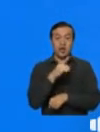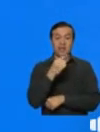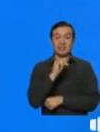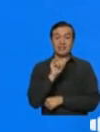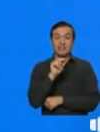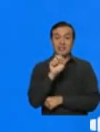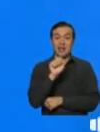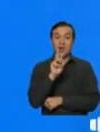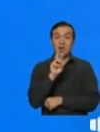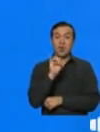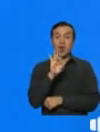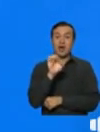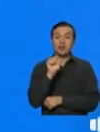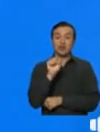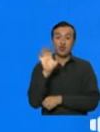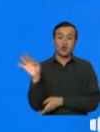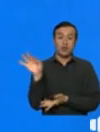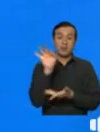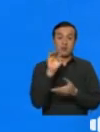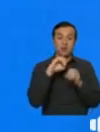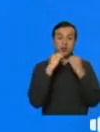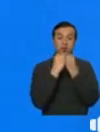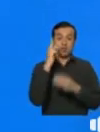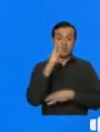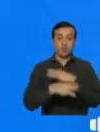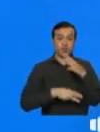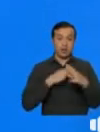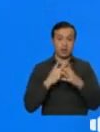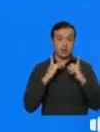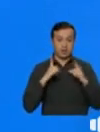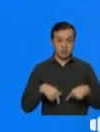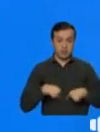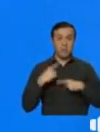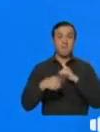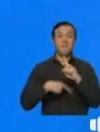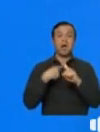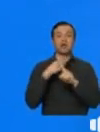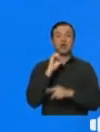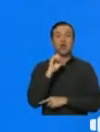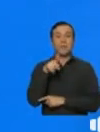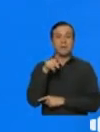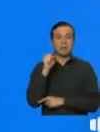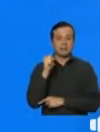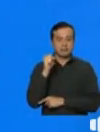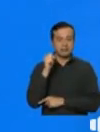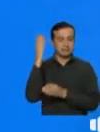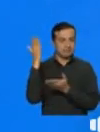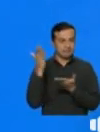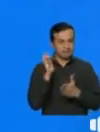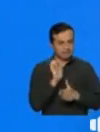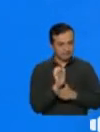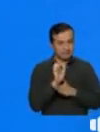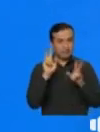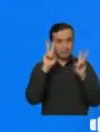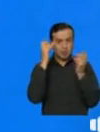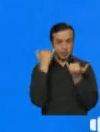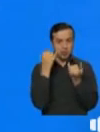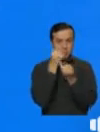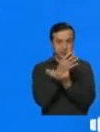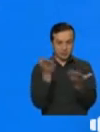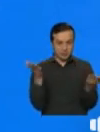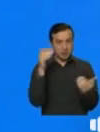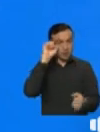Watson, representante de la Organización Mundial de la Salud y también de la Organización Panamericana de la Salud en nuestro país, por la información